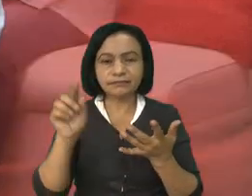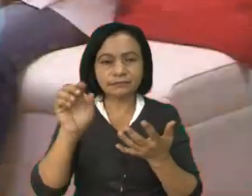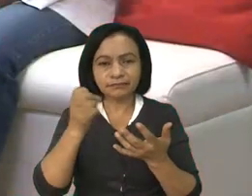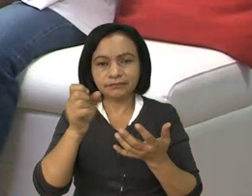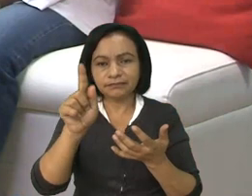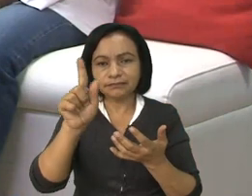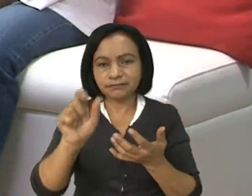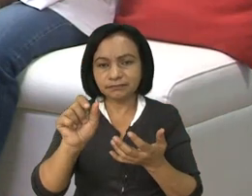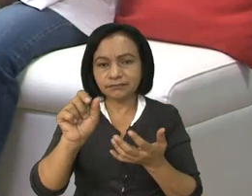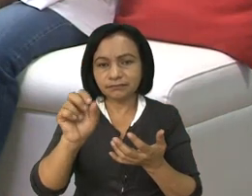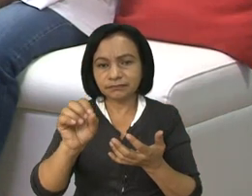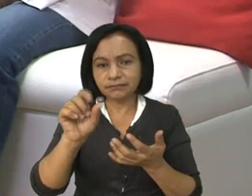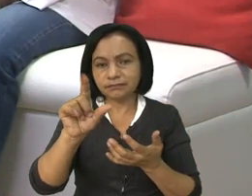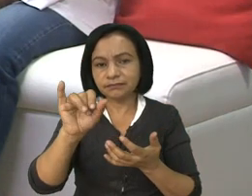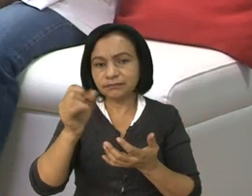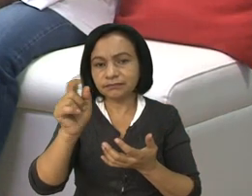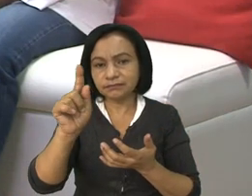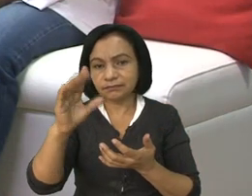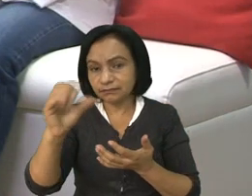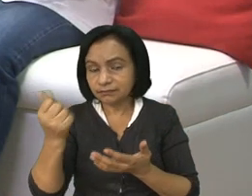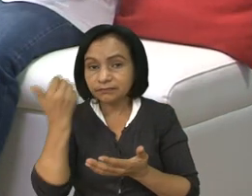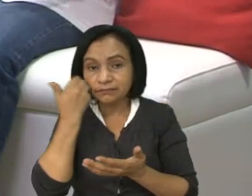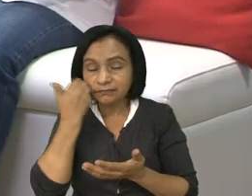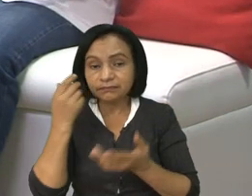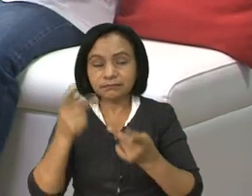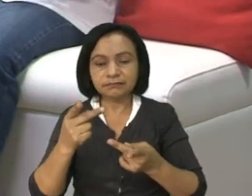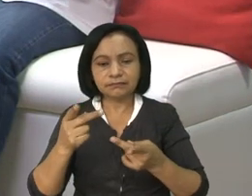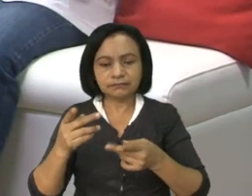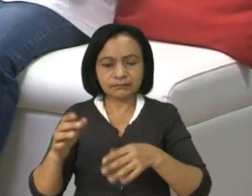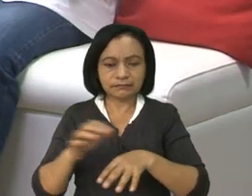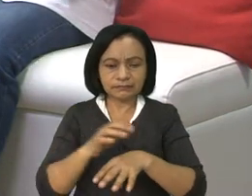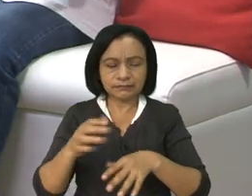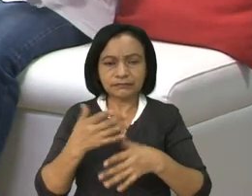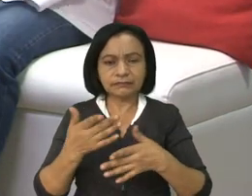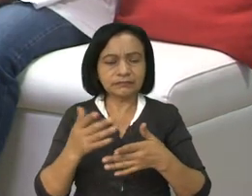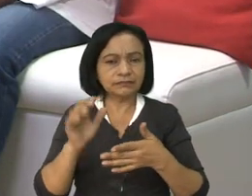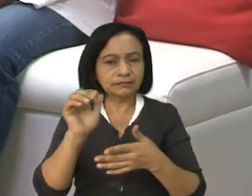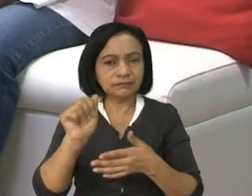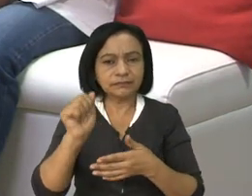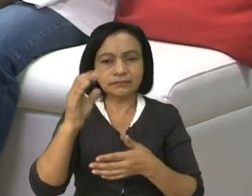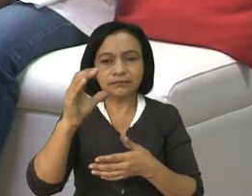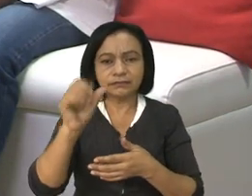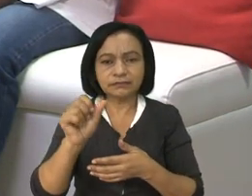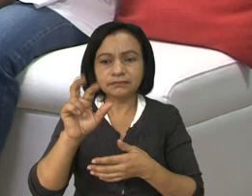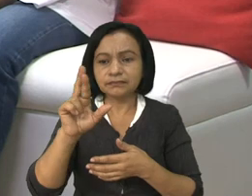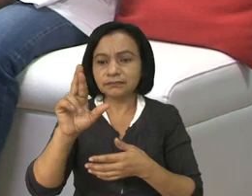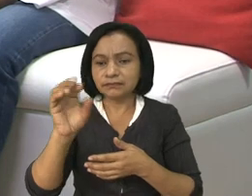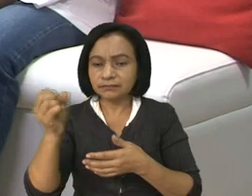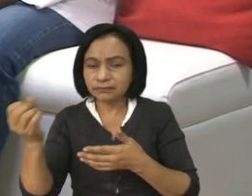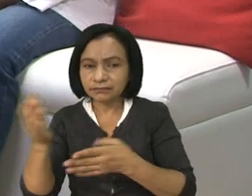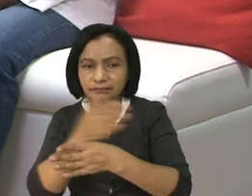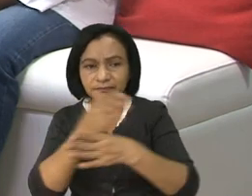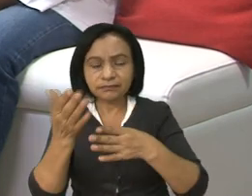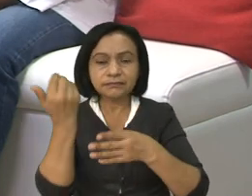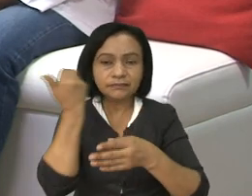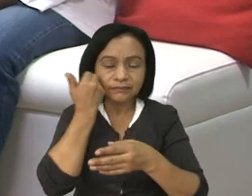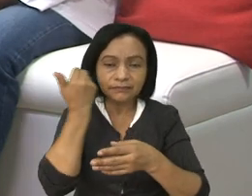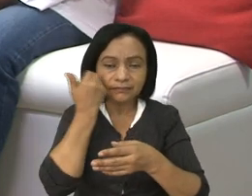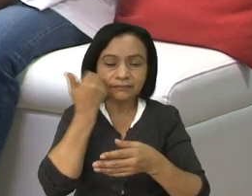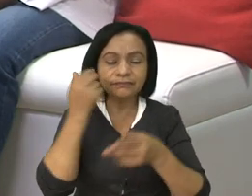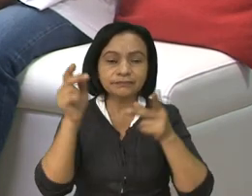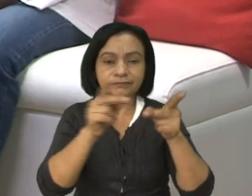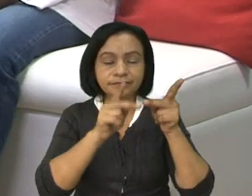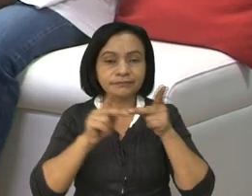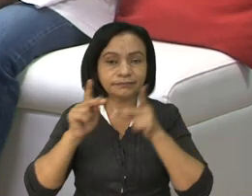que son tipos de parásitos. Si el paciente tiene ascaris, tiene una ascariasis, y así van. Depende del tipo de parásito, se